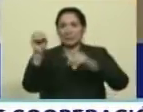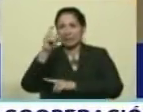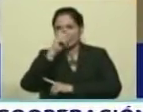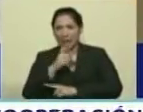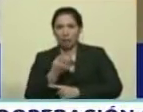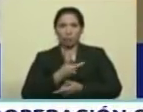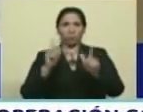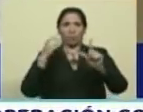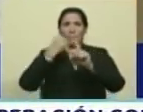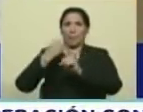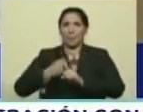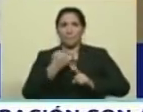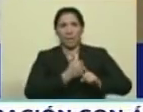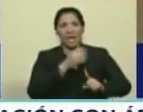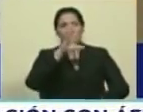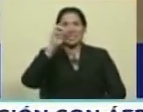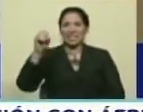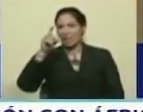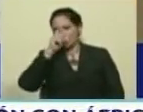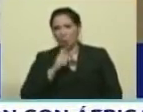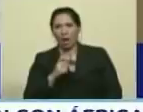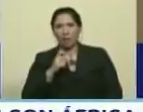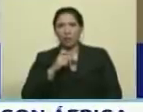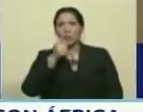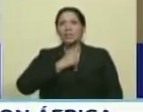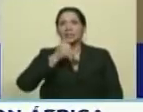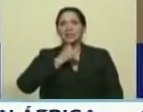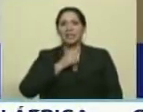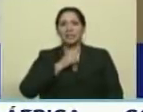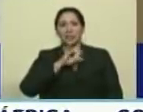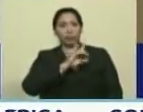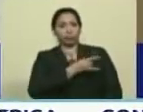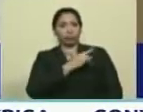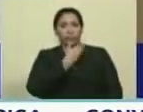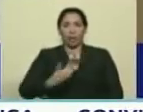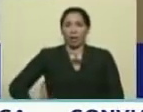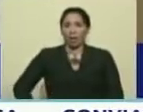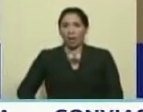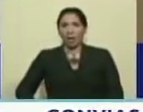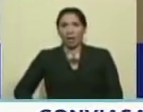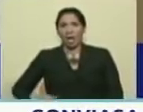presencia de los 500 años y más de resistencia de Evo, jefe indio del sur.